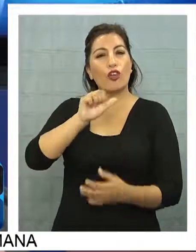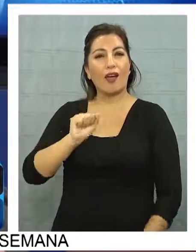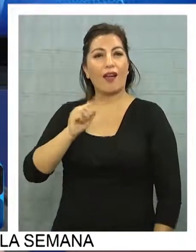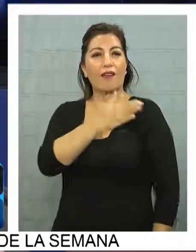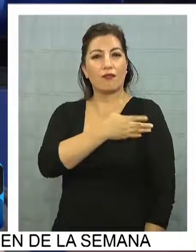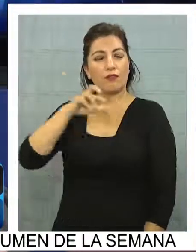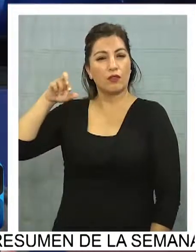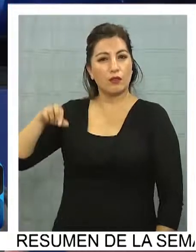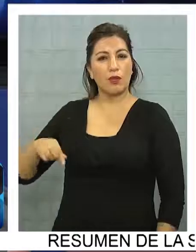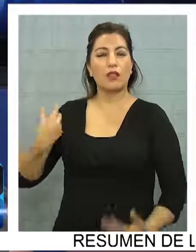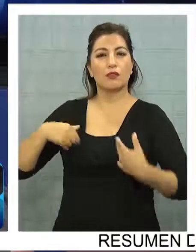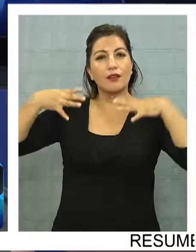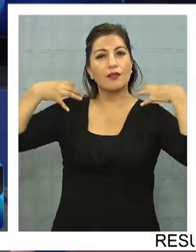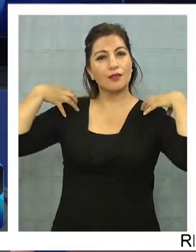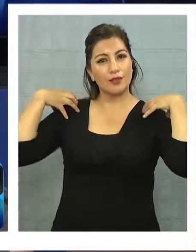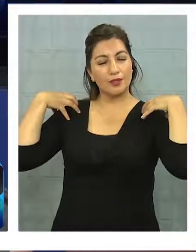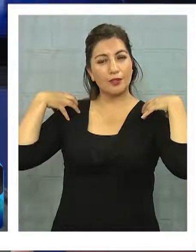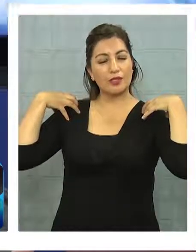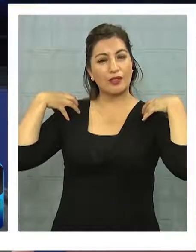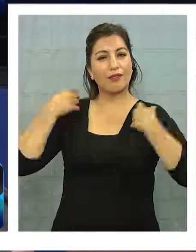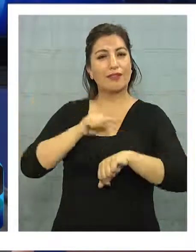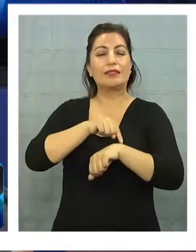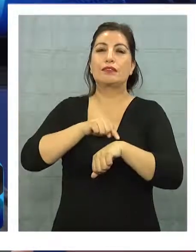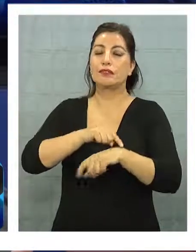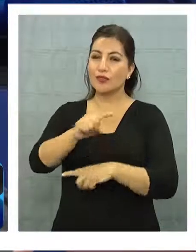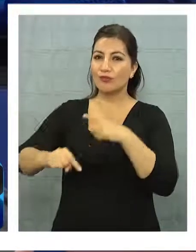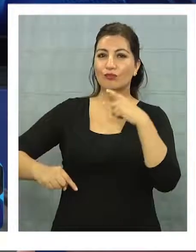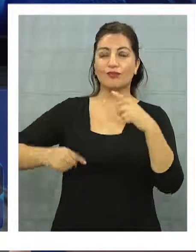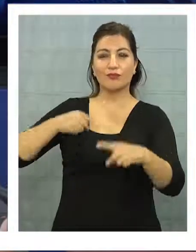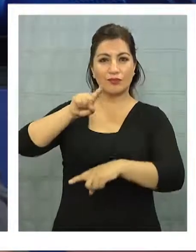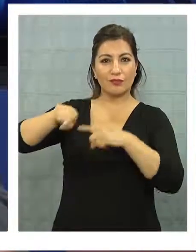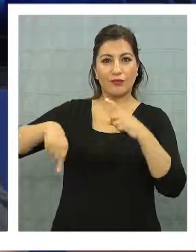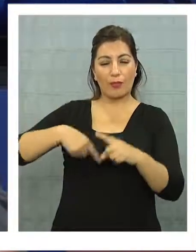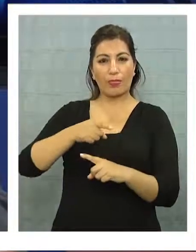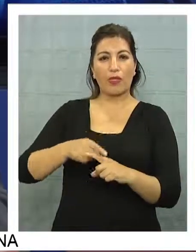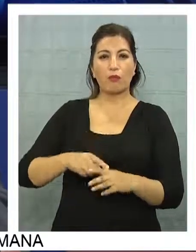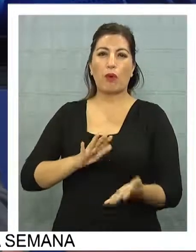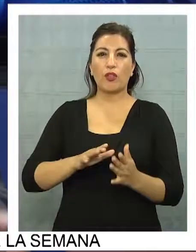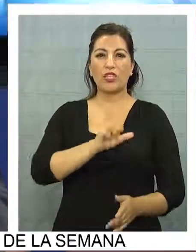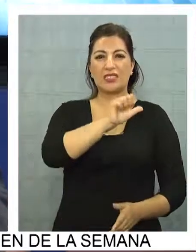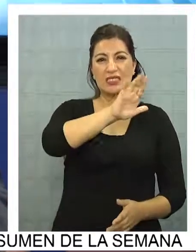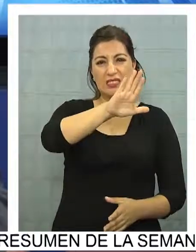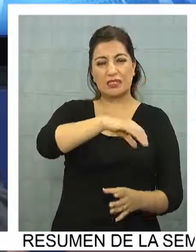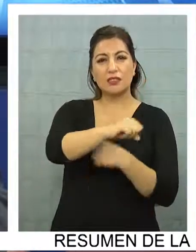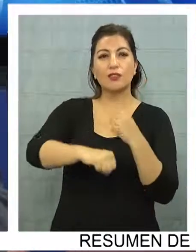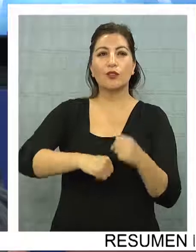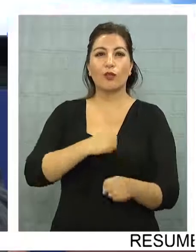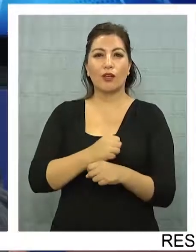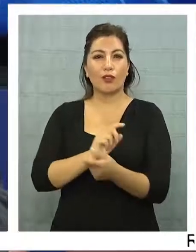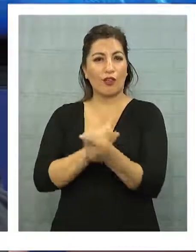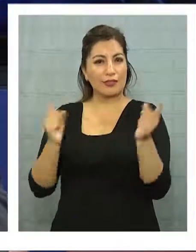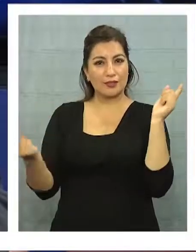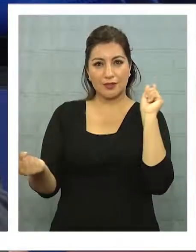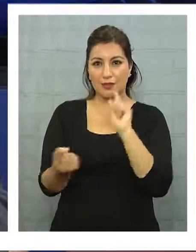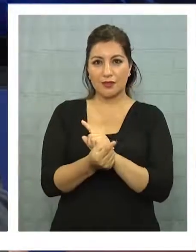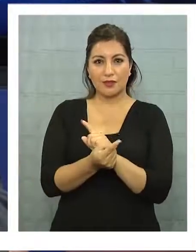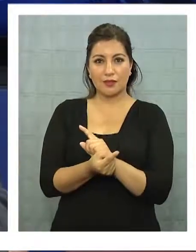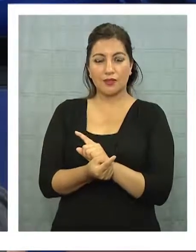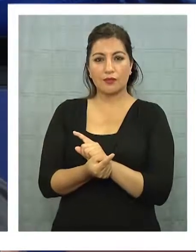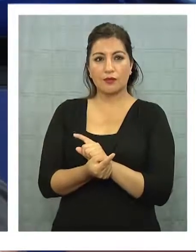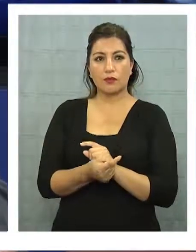necesitan lucas, digamos. Y usted acaba de decir que no hay otra reforma, no hay plata. dónde se... Yo creo que hay plata, fíjese. Hay enlazados o FOFA o los